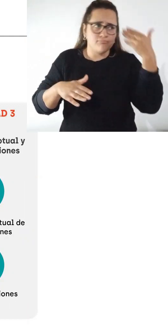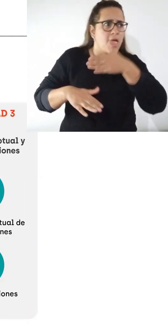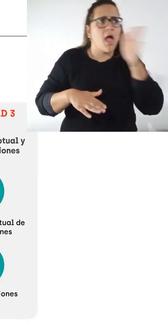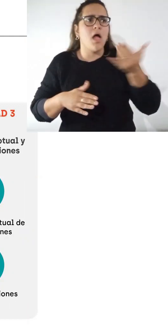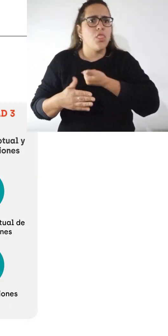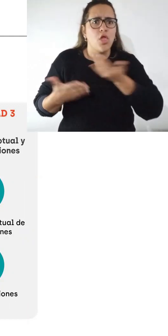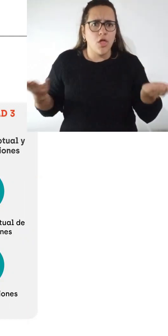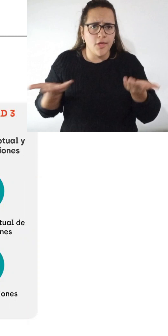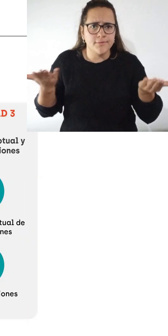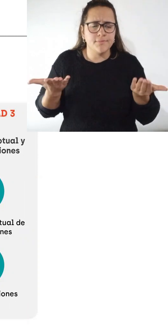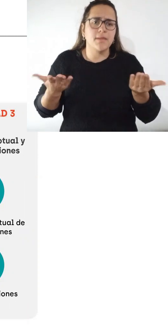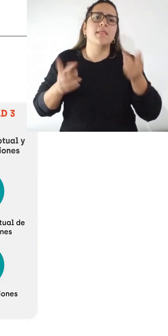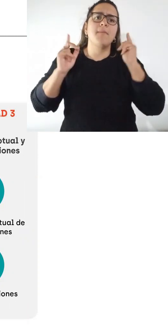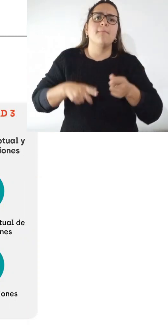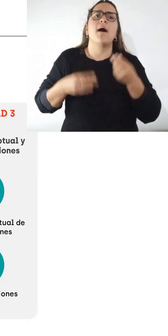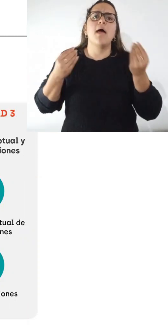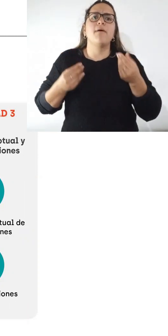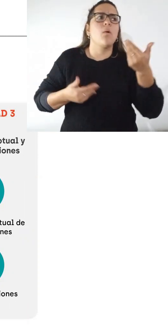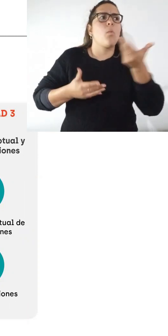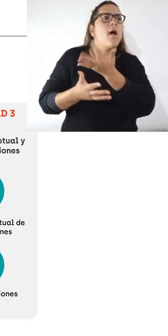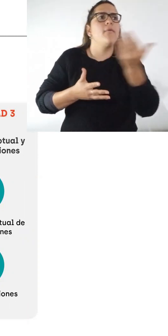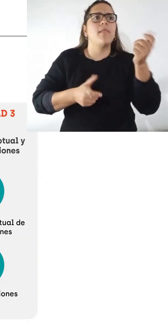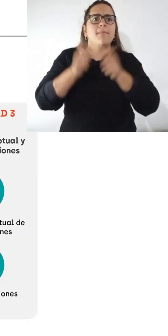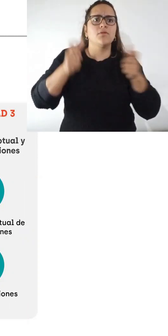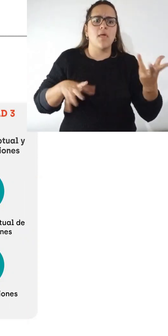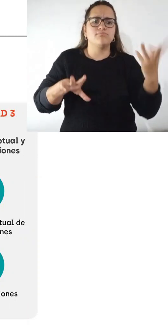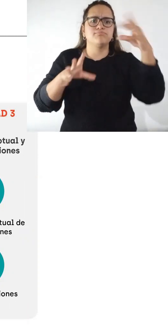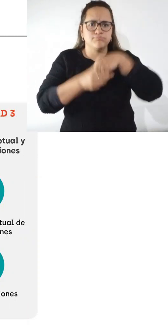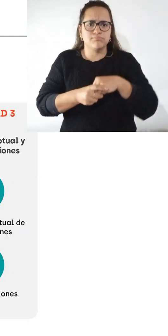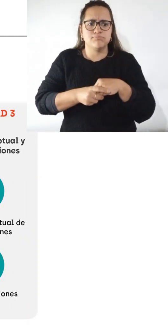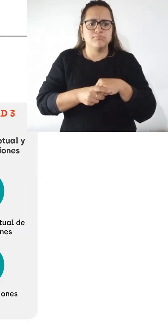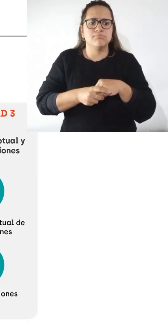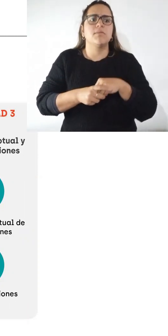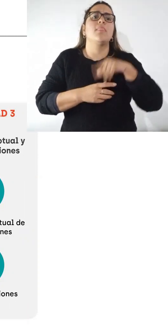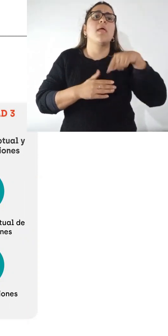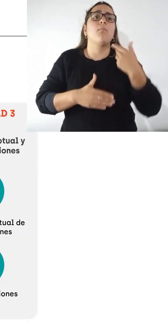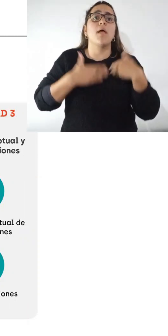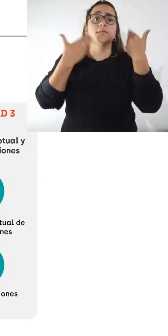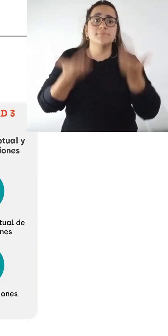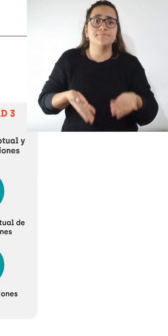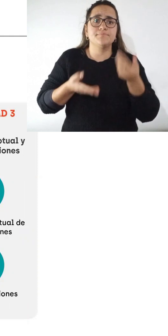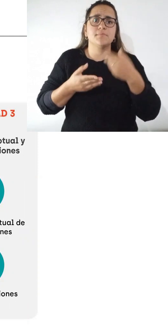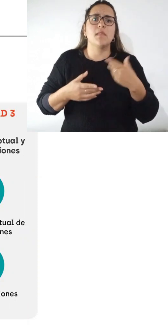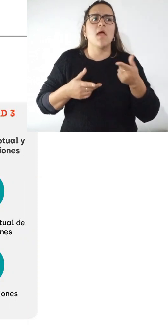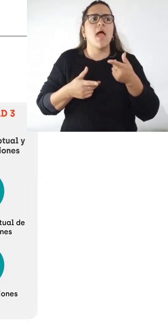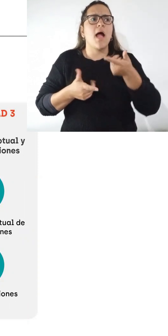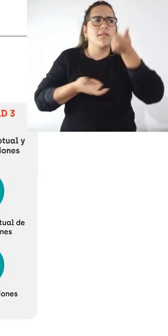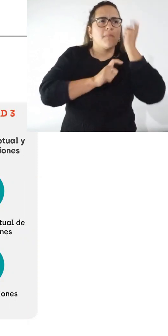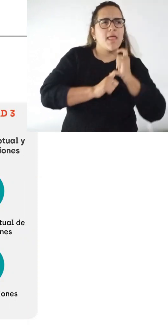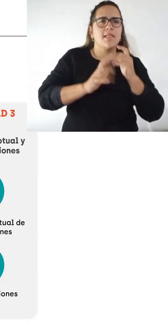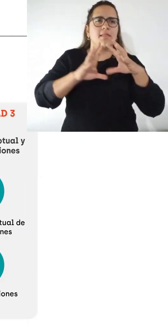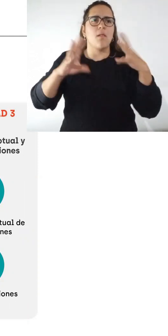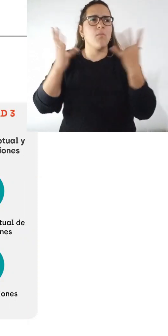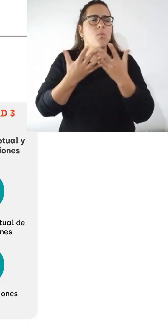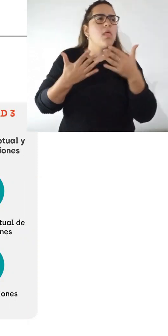personas y para poder calcular la demanda potencial de integración. Posteriormente, hicimos una revisión